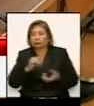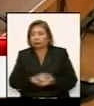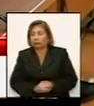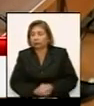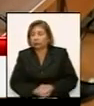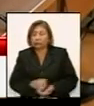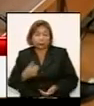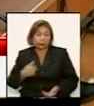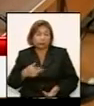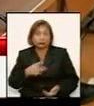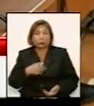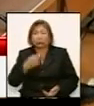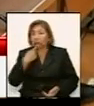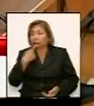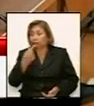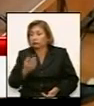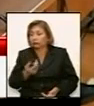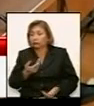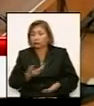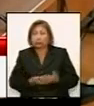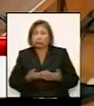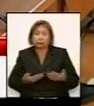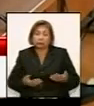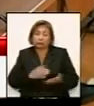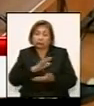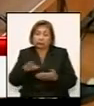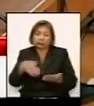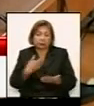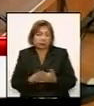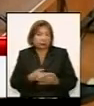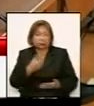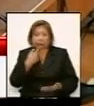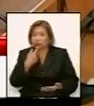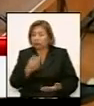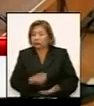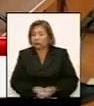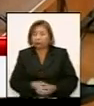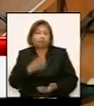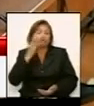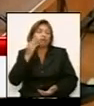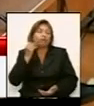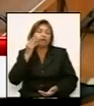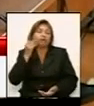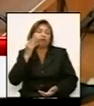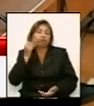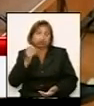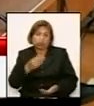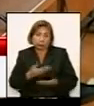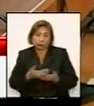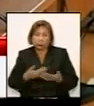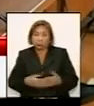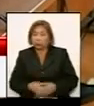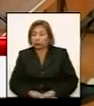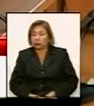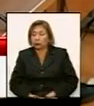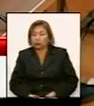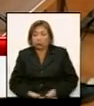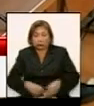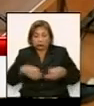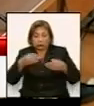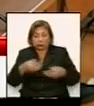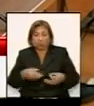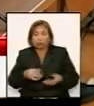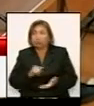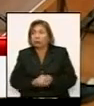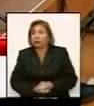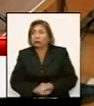bueno, hemos incluido también algunos testimonios, porque todo lo que les contamos viene de las experiencias de las víctimas. El doxing se usa principalmente para